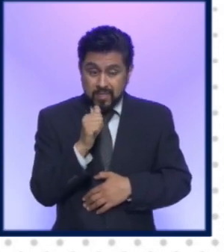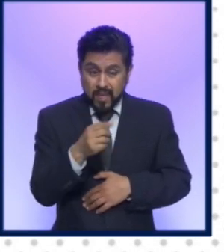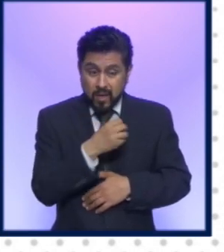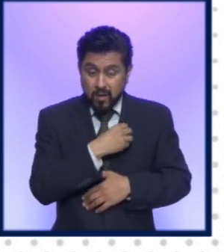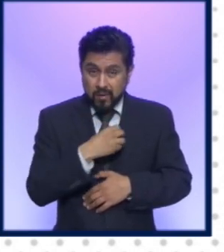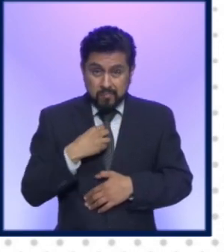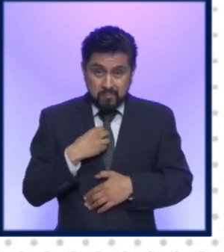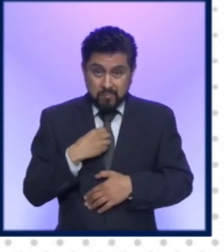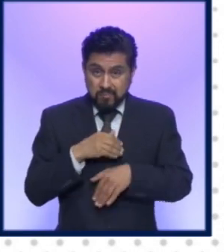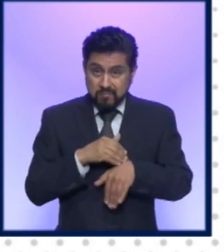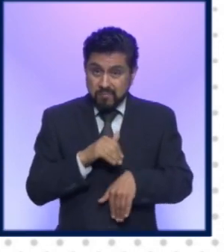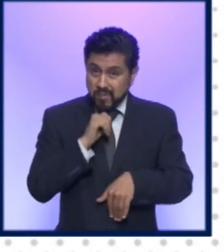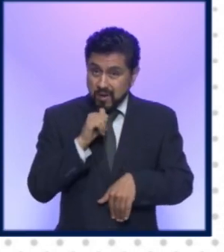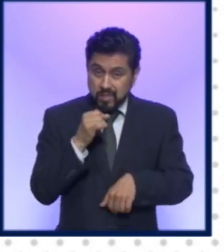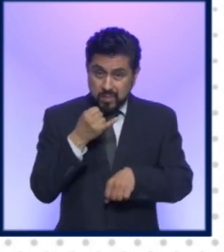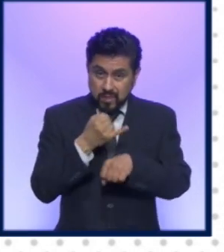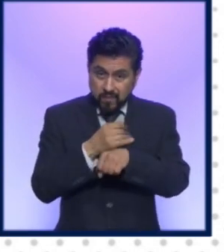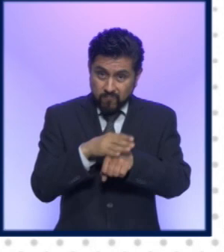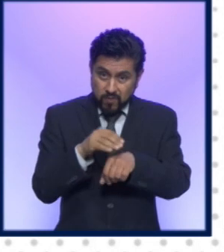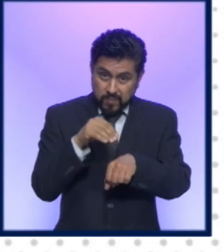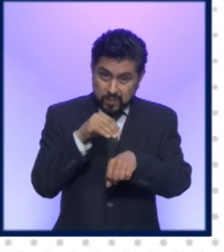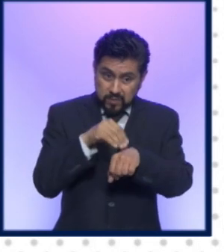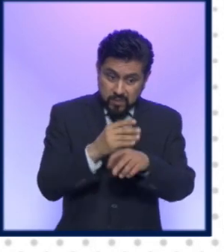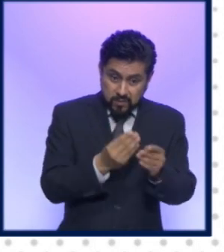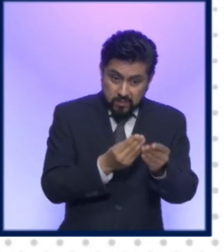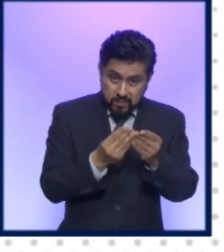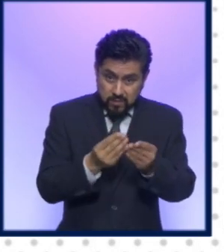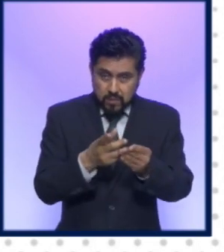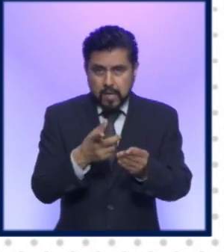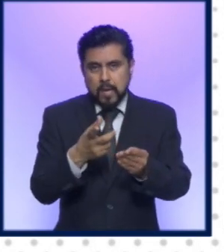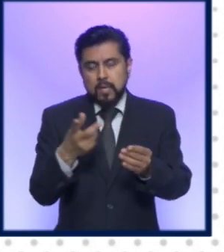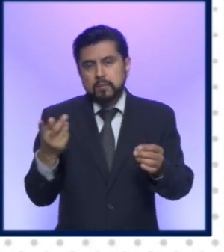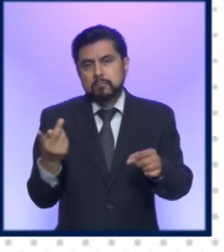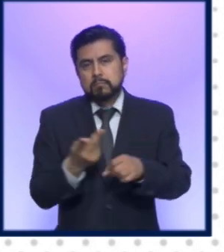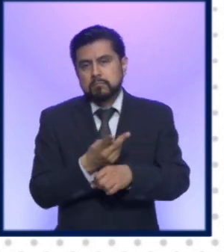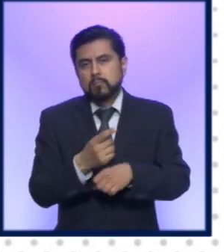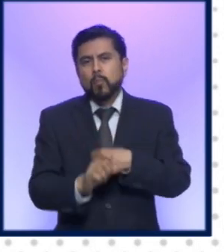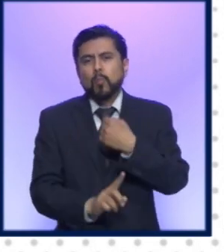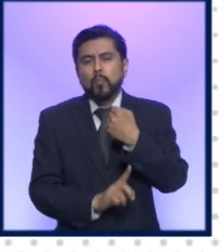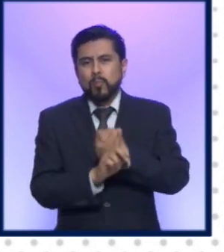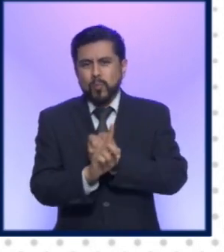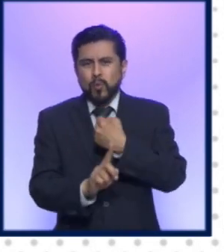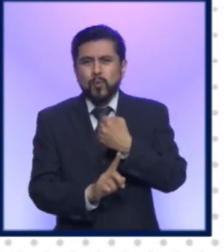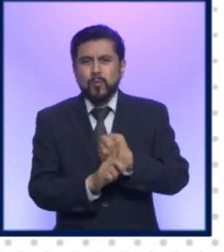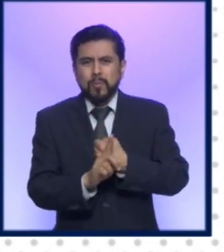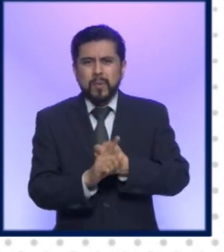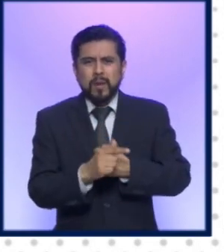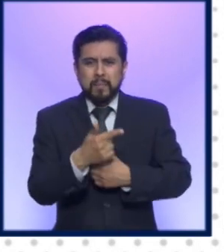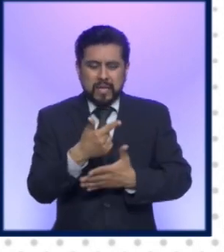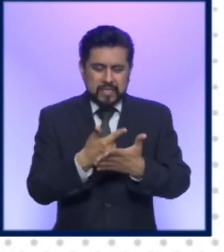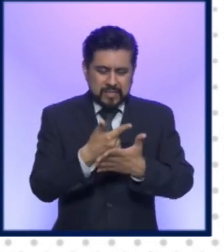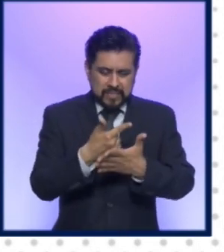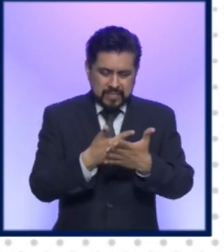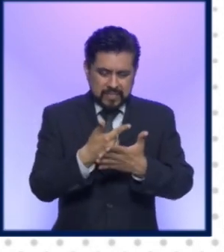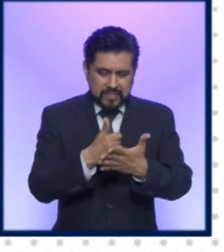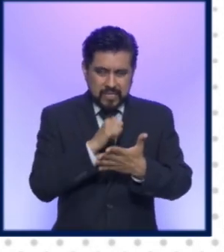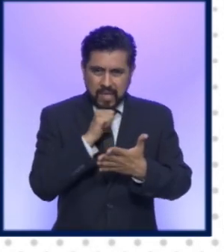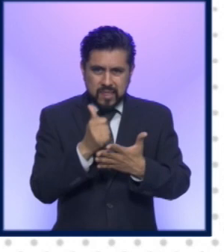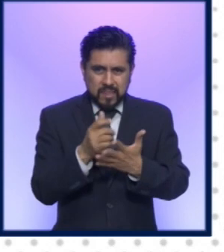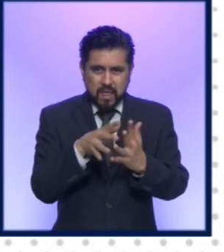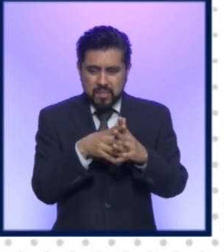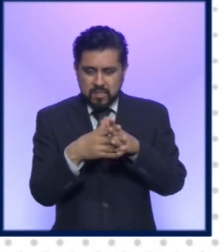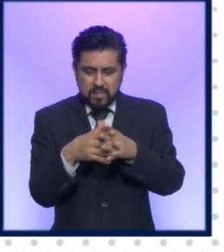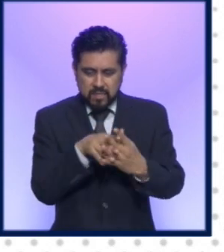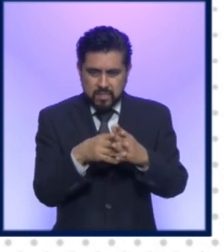legal de presentar los informes lo que se genera es una afectación en las actividades de fiscalización de la autoridad administrativa